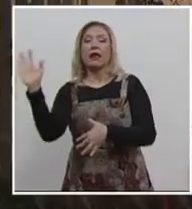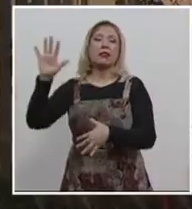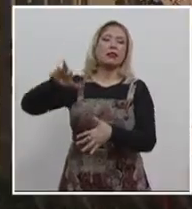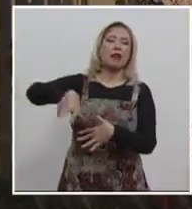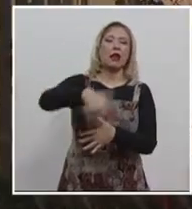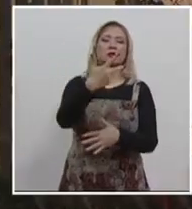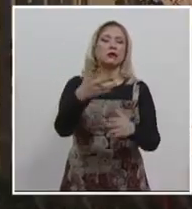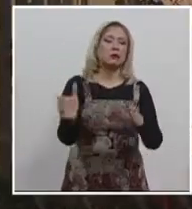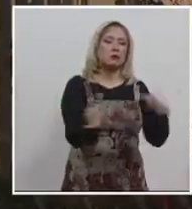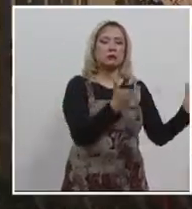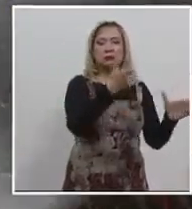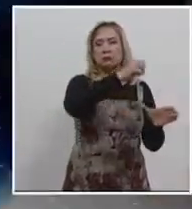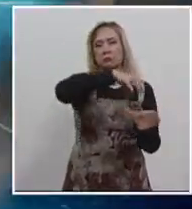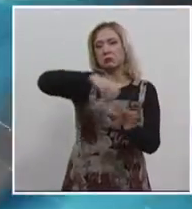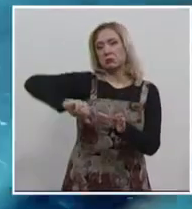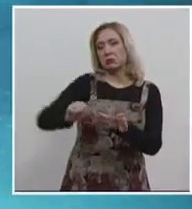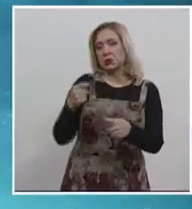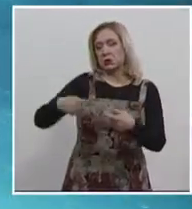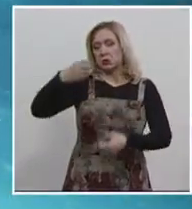Judicatura Federal.